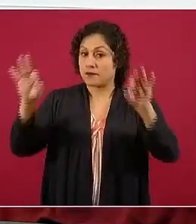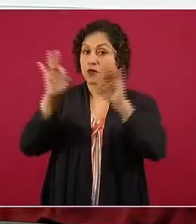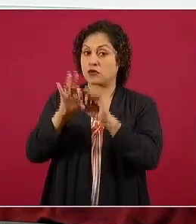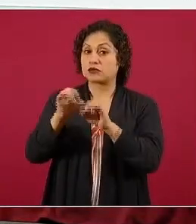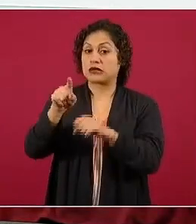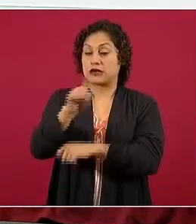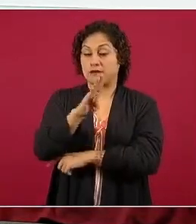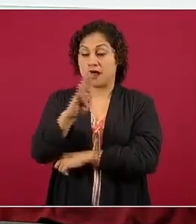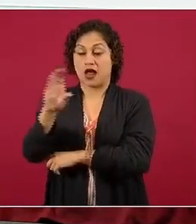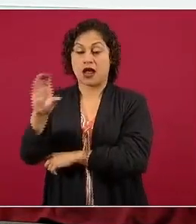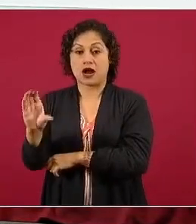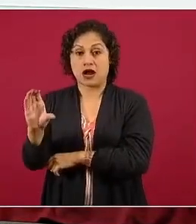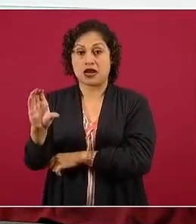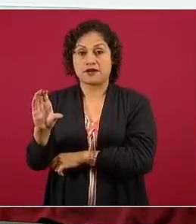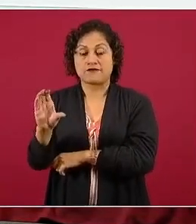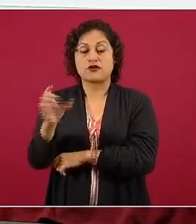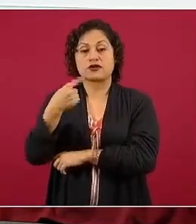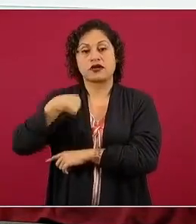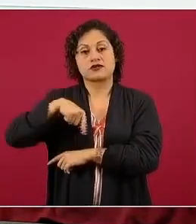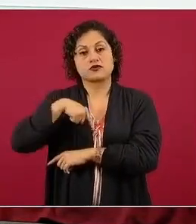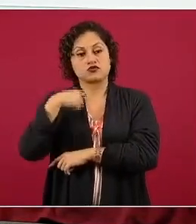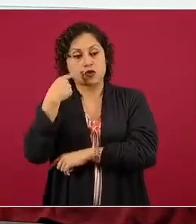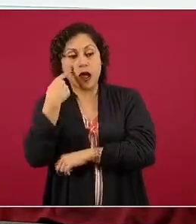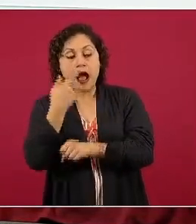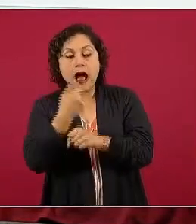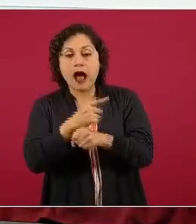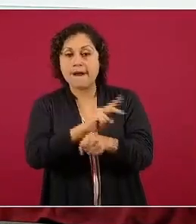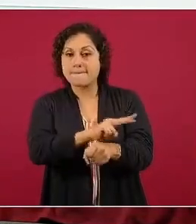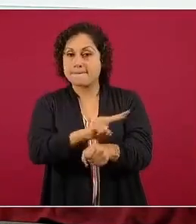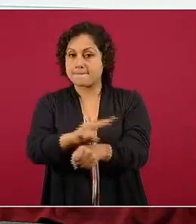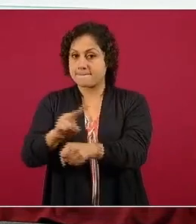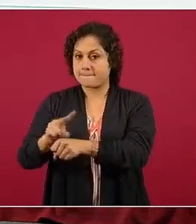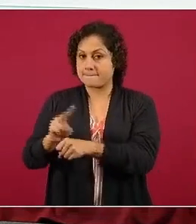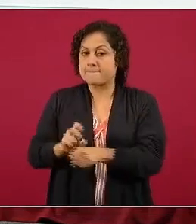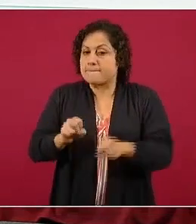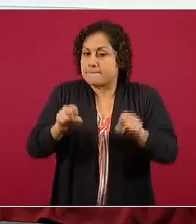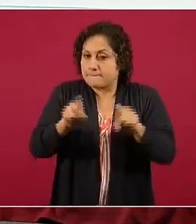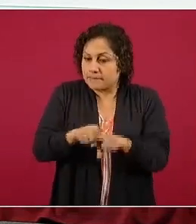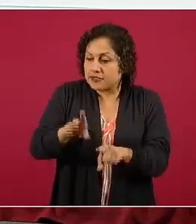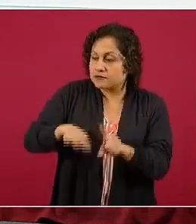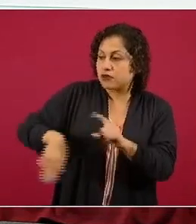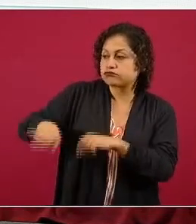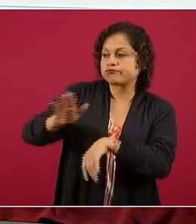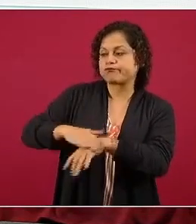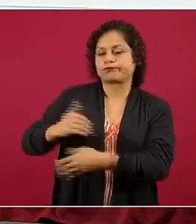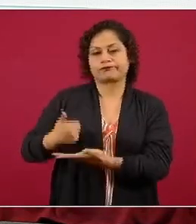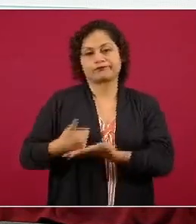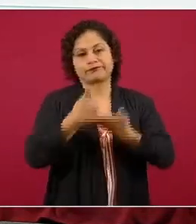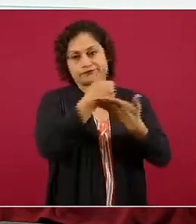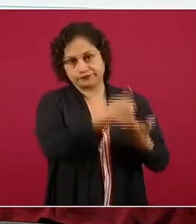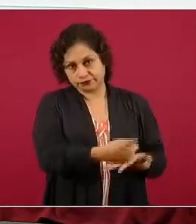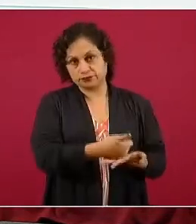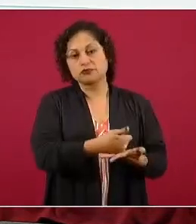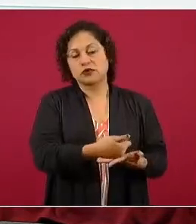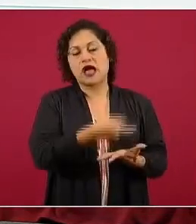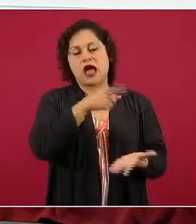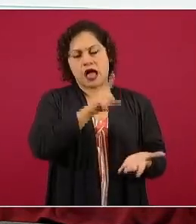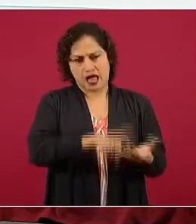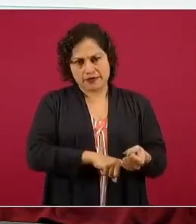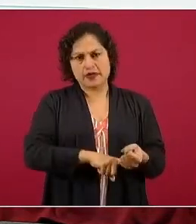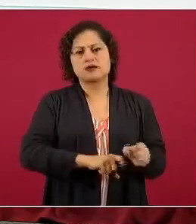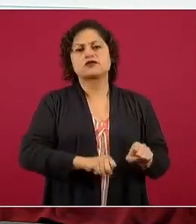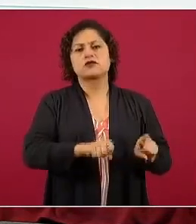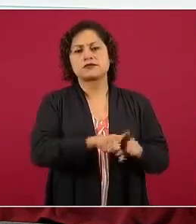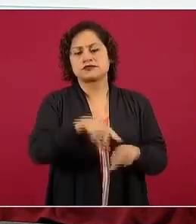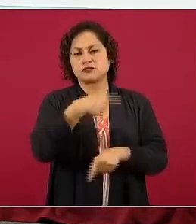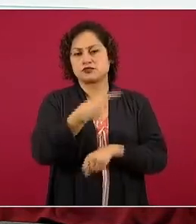de esos estados donde también estamos trabajando coordinadamente a nivel sectorial con las autoridades locales